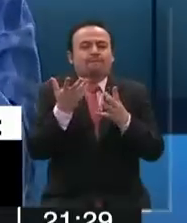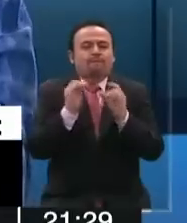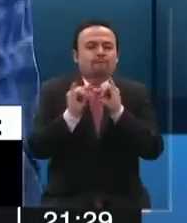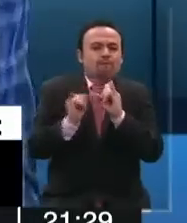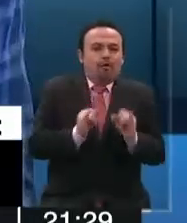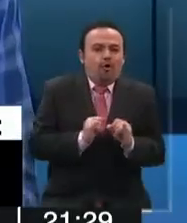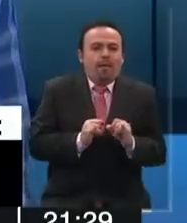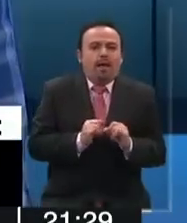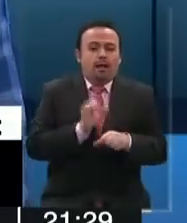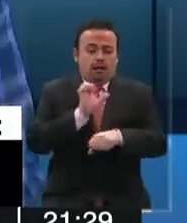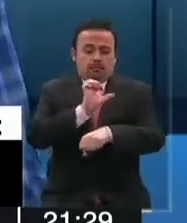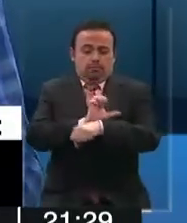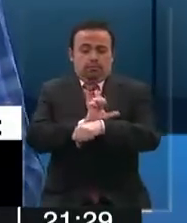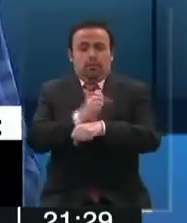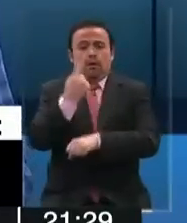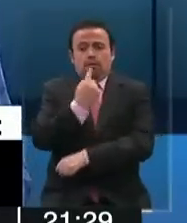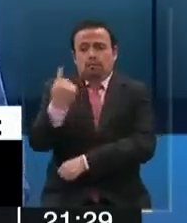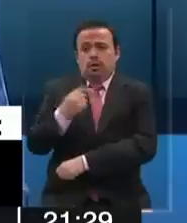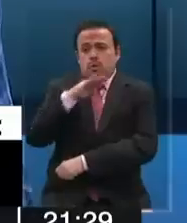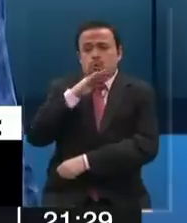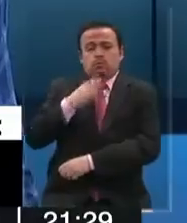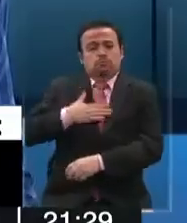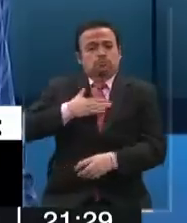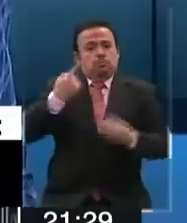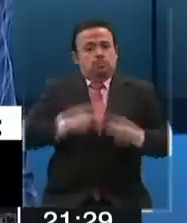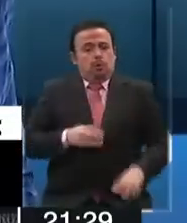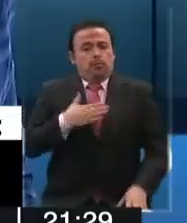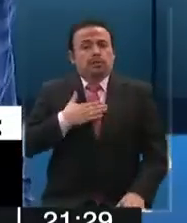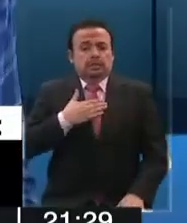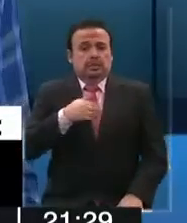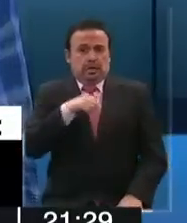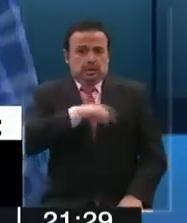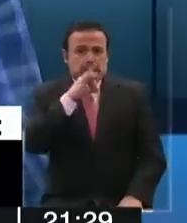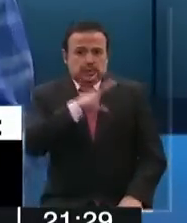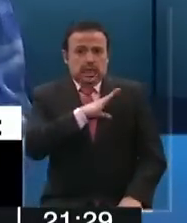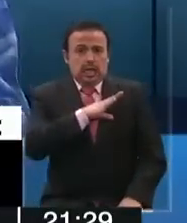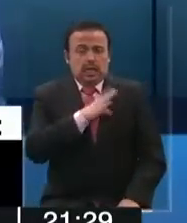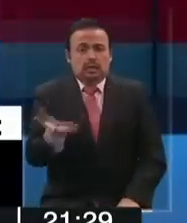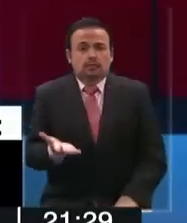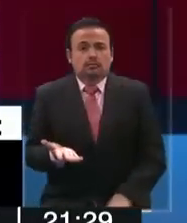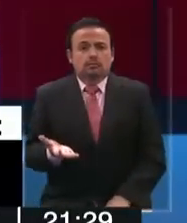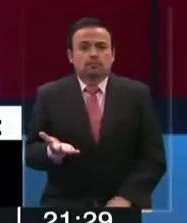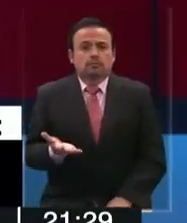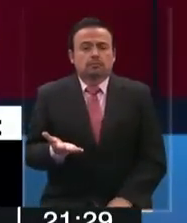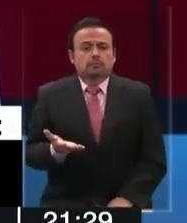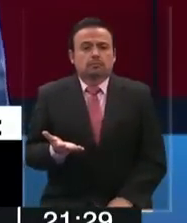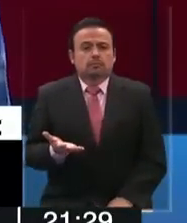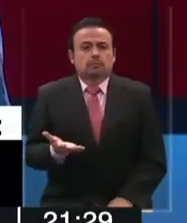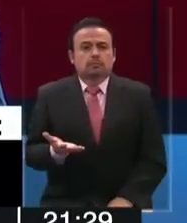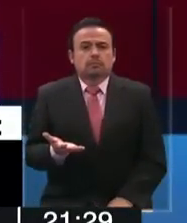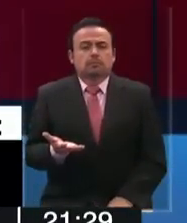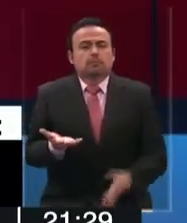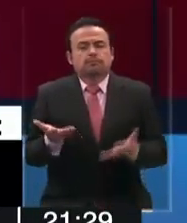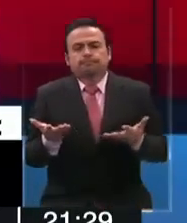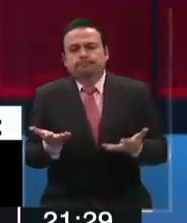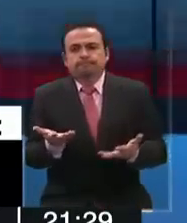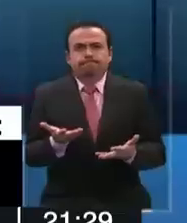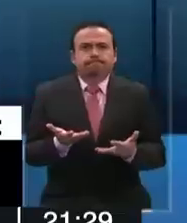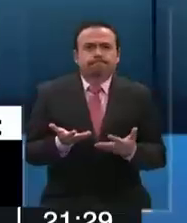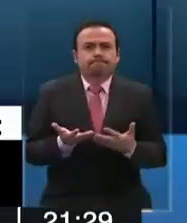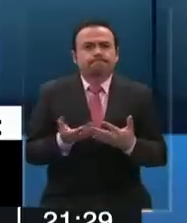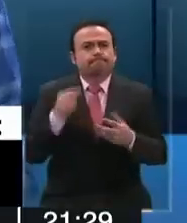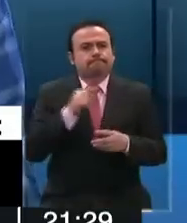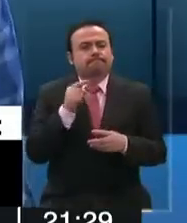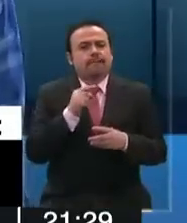estados en uso de oraciones y en donde el propio chile ha sido eh digamos